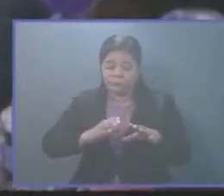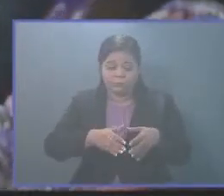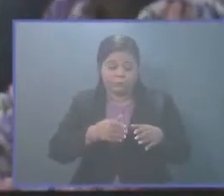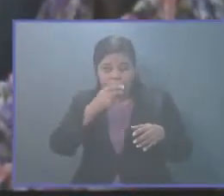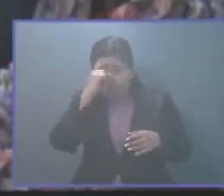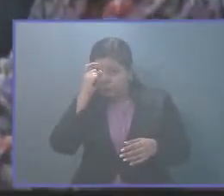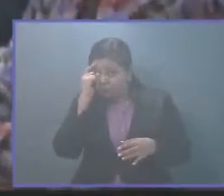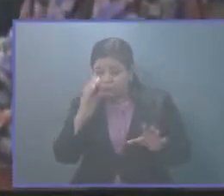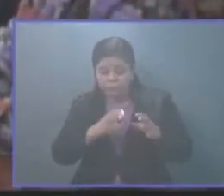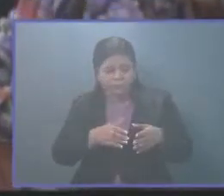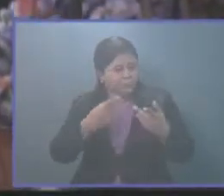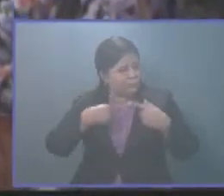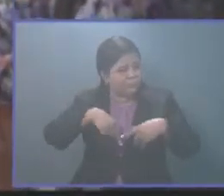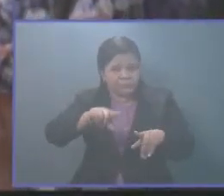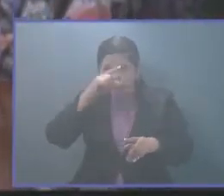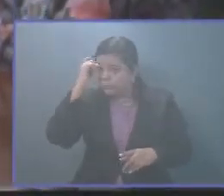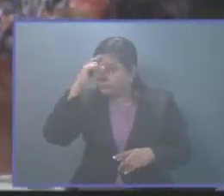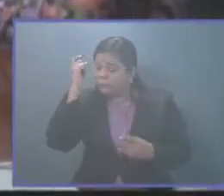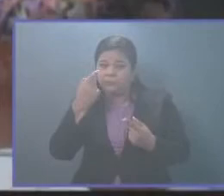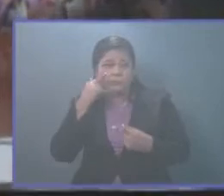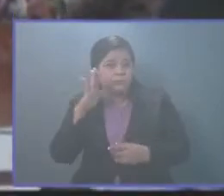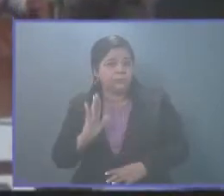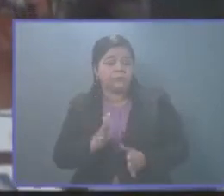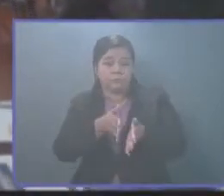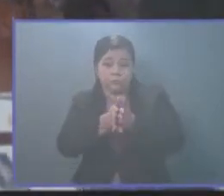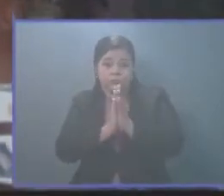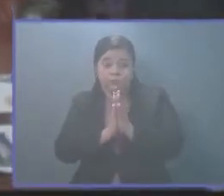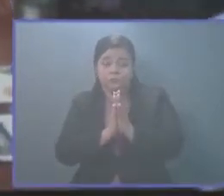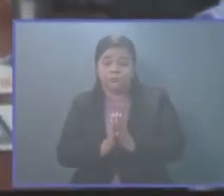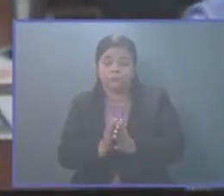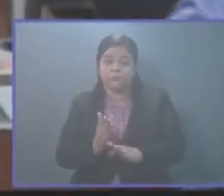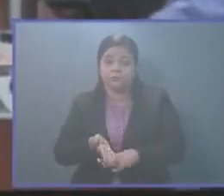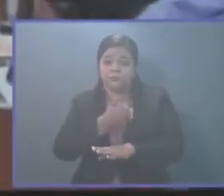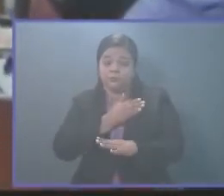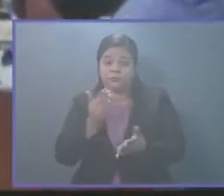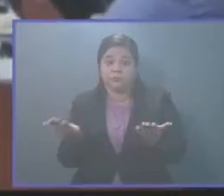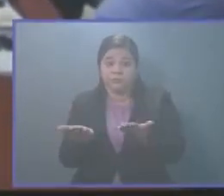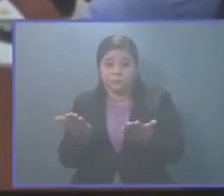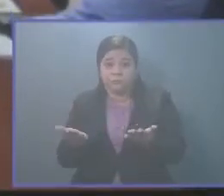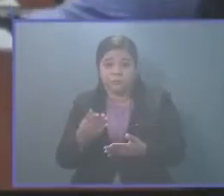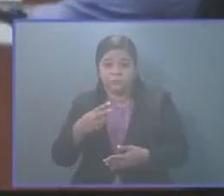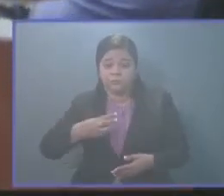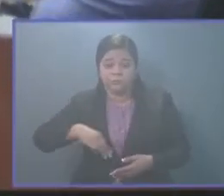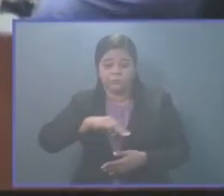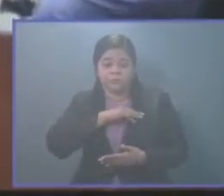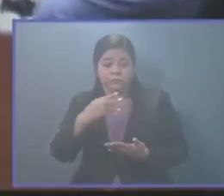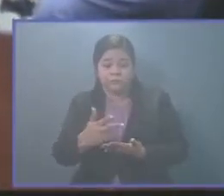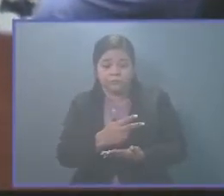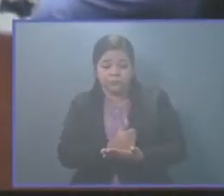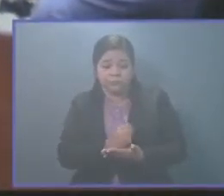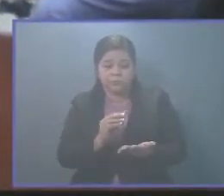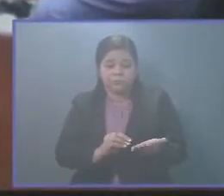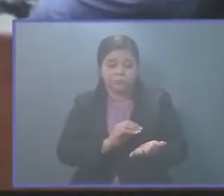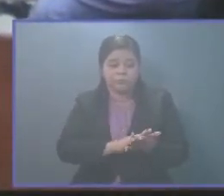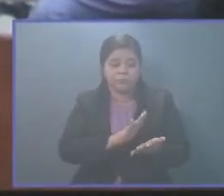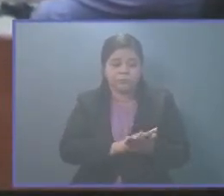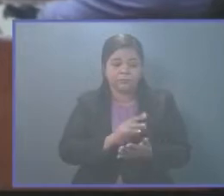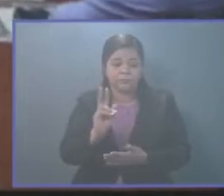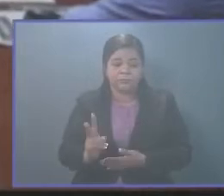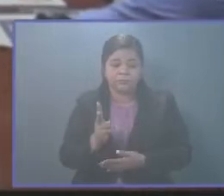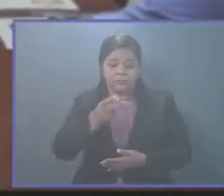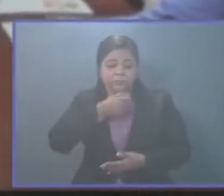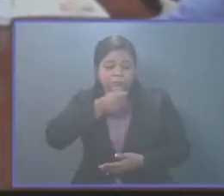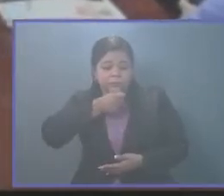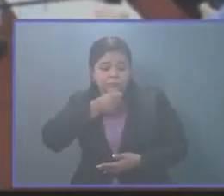es un trabajo continuo, entonces, por ejemplo, las solicitudes que le hicimos a Hacienda se consignan en el segundo informe,